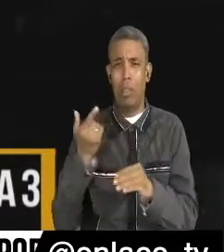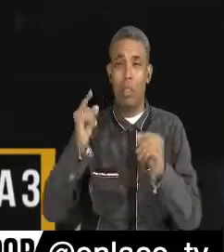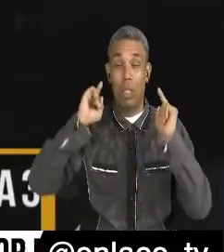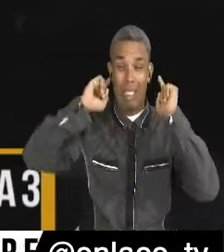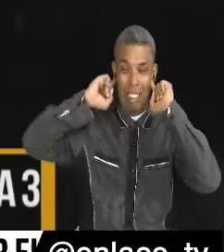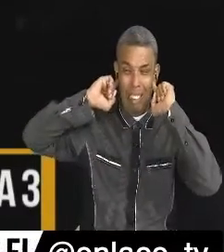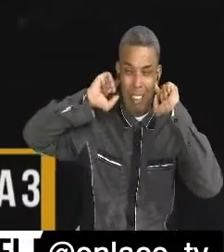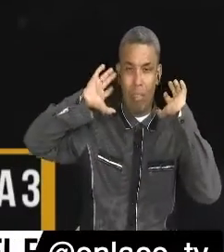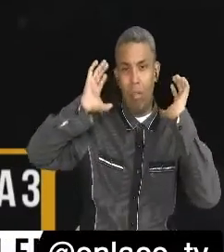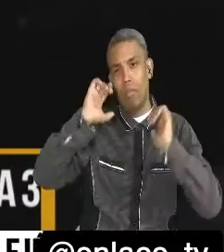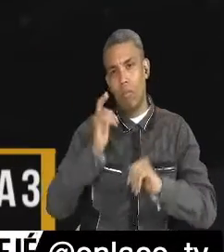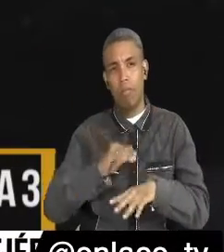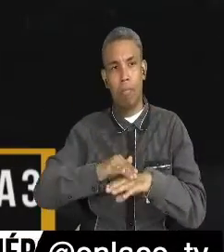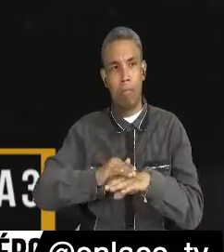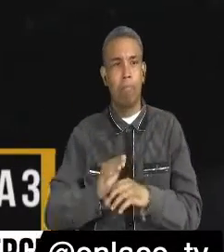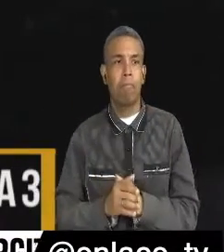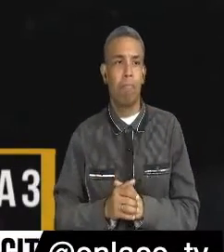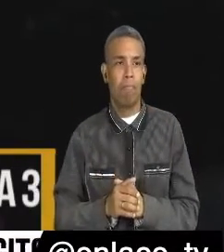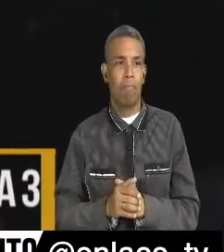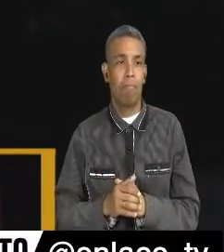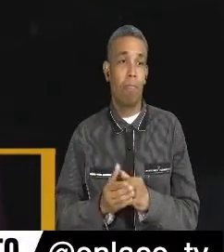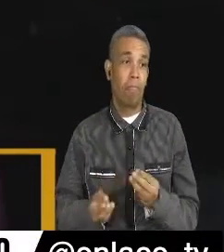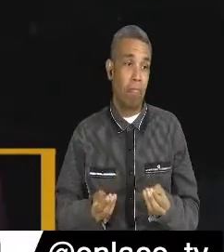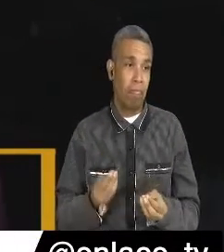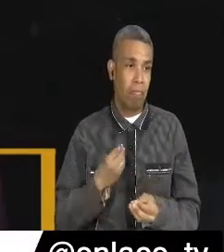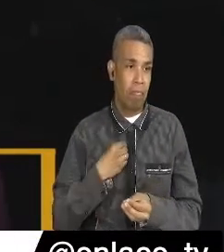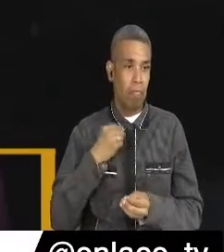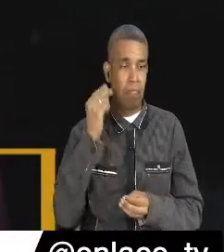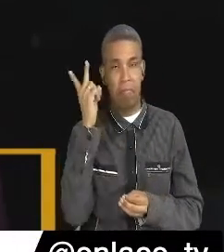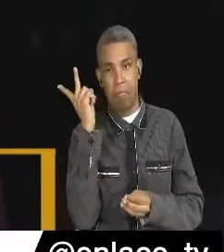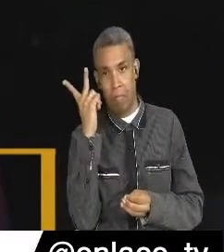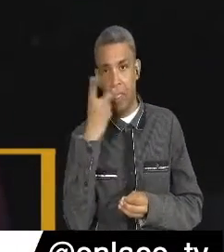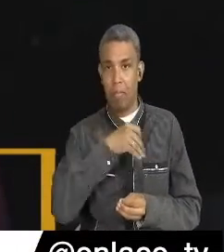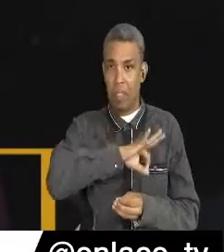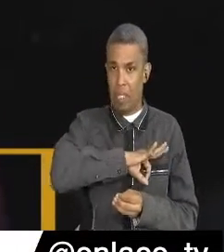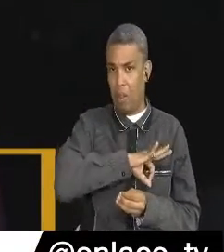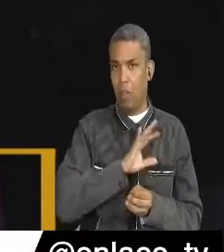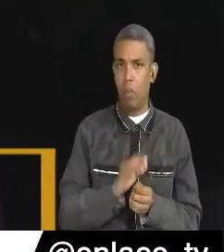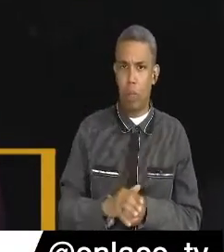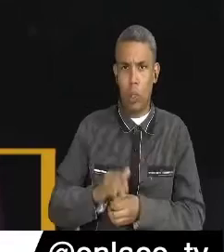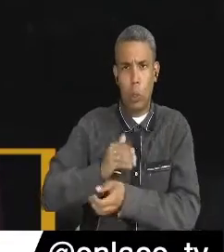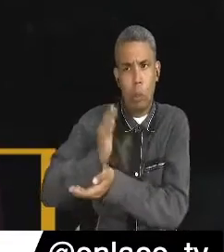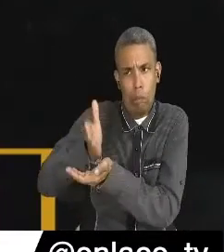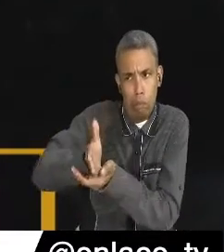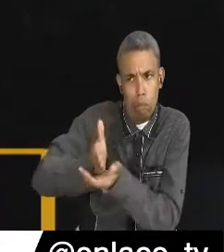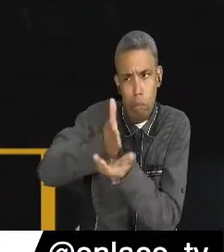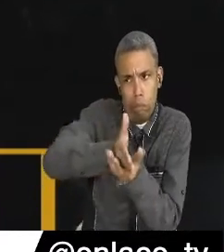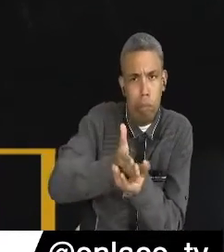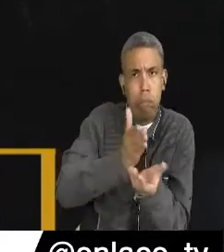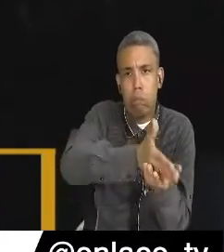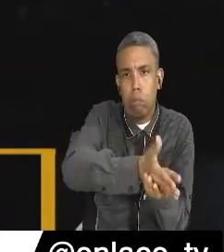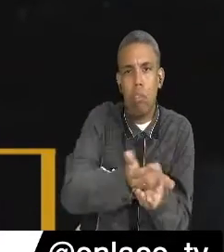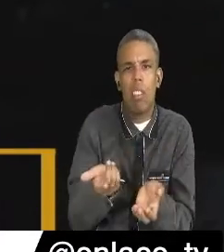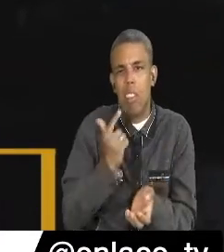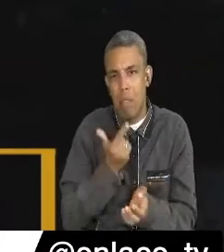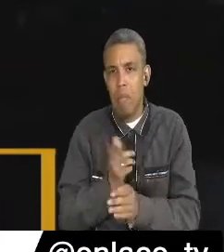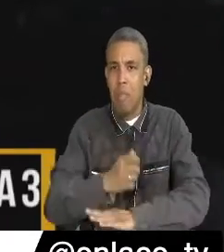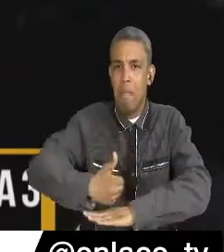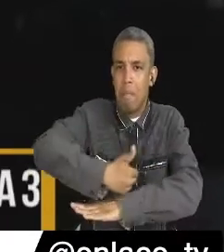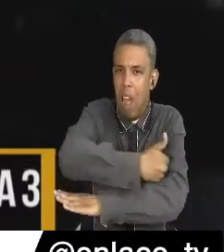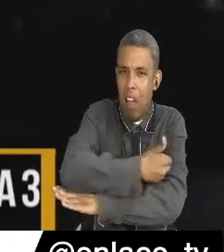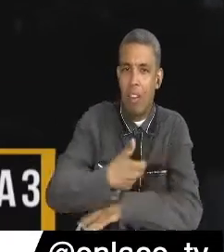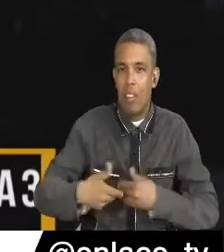Entonces programamos los operativos para los días viernes y sábado a veces y acudimos a los negocios en los cuales presentan ese